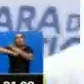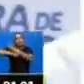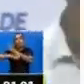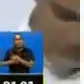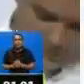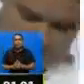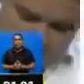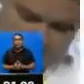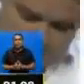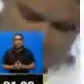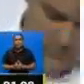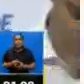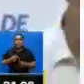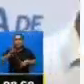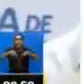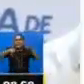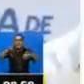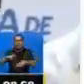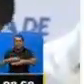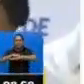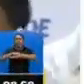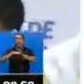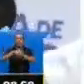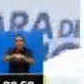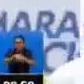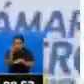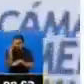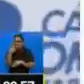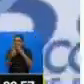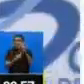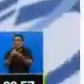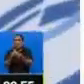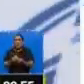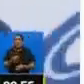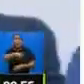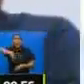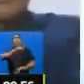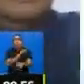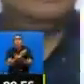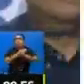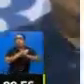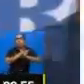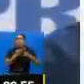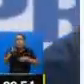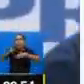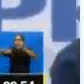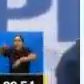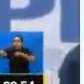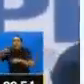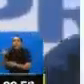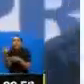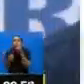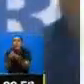habla hipócritamente de la corrupción cuando al mismo tiempo se acepta el apoyo de congresistas que han comprado votos en